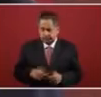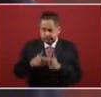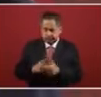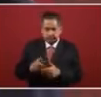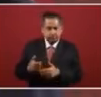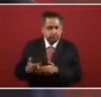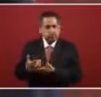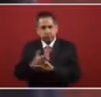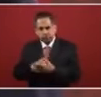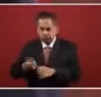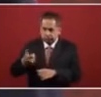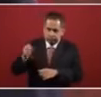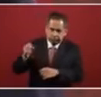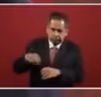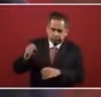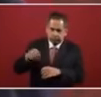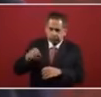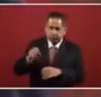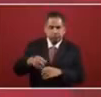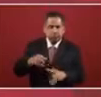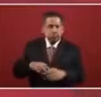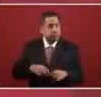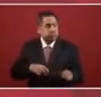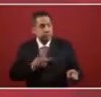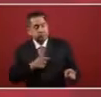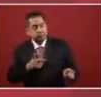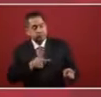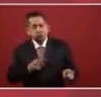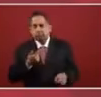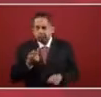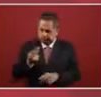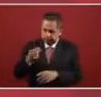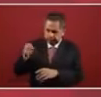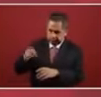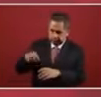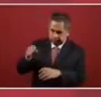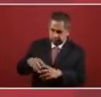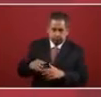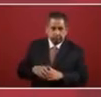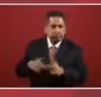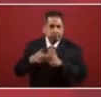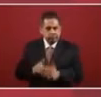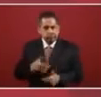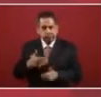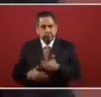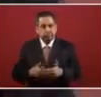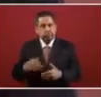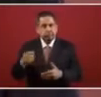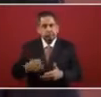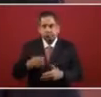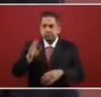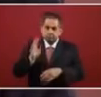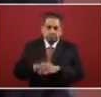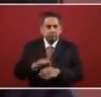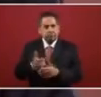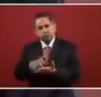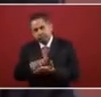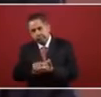ahorrando, aunque no les guste a algunos, tiene que seguir habiendo austeridad,